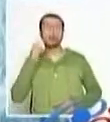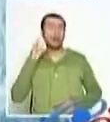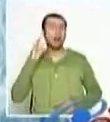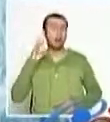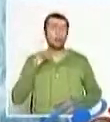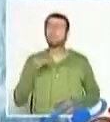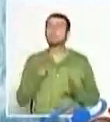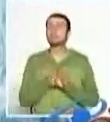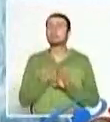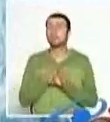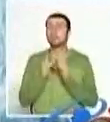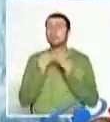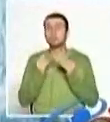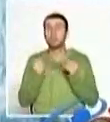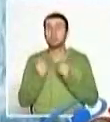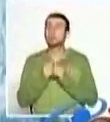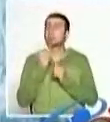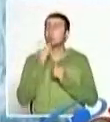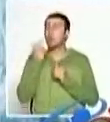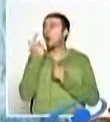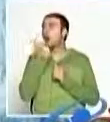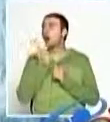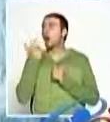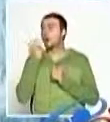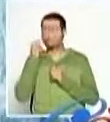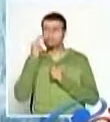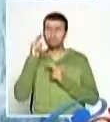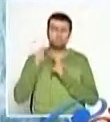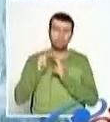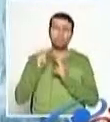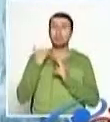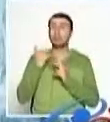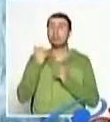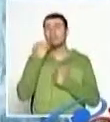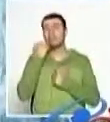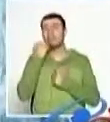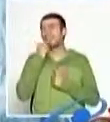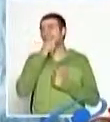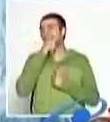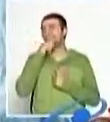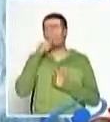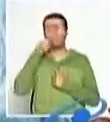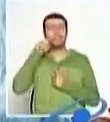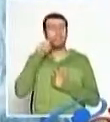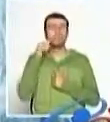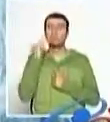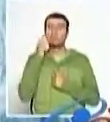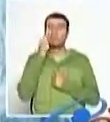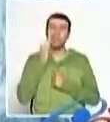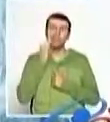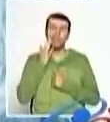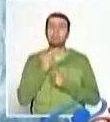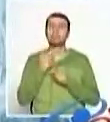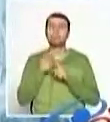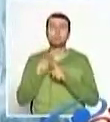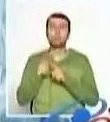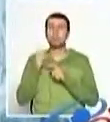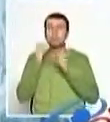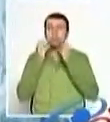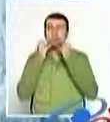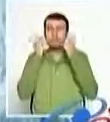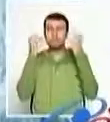son mucosas, y estamos detectando en boca como la enfermedad periodontal, como esas aftas, esos herpes,